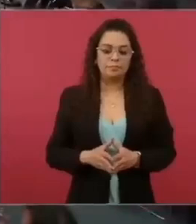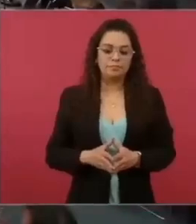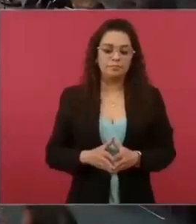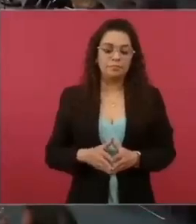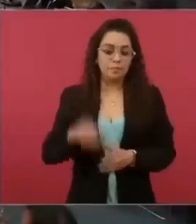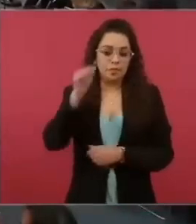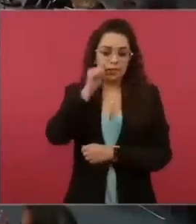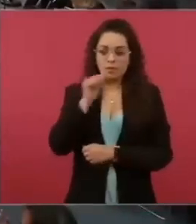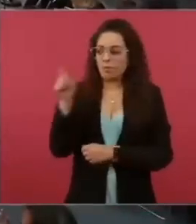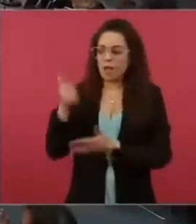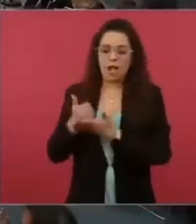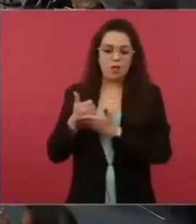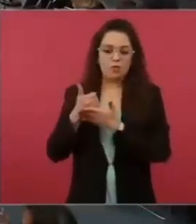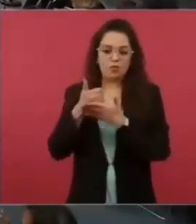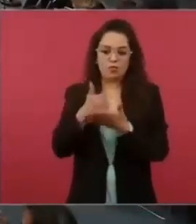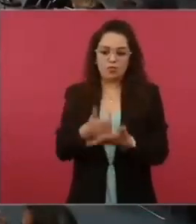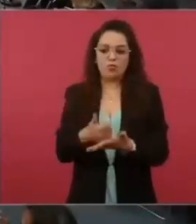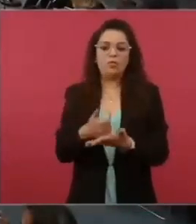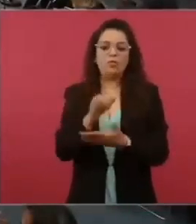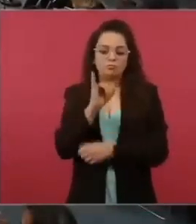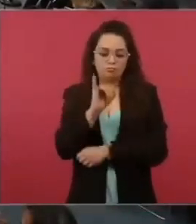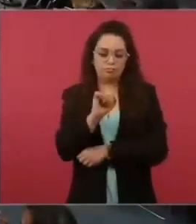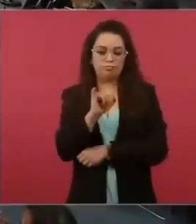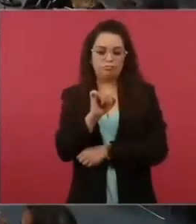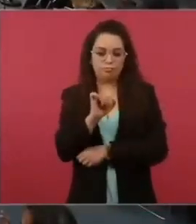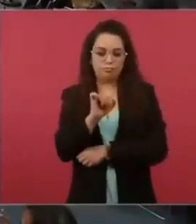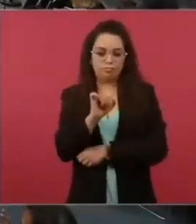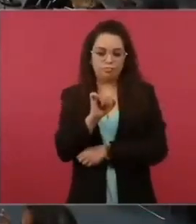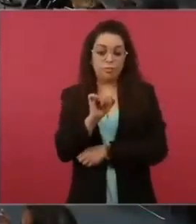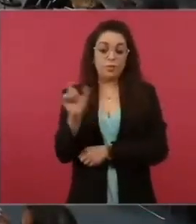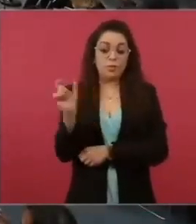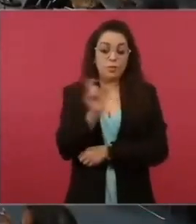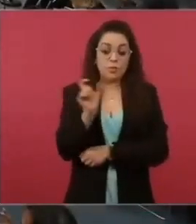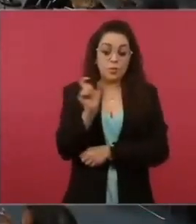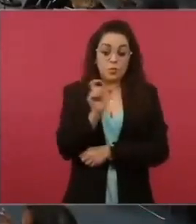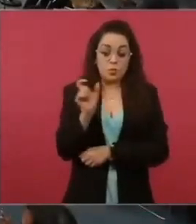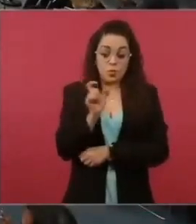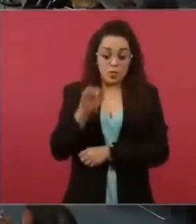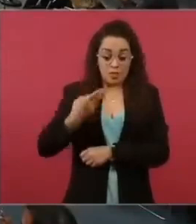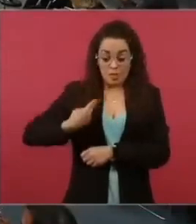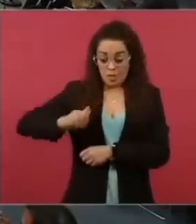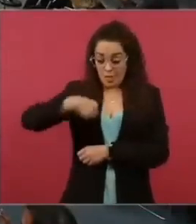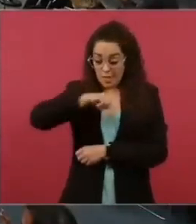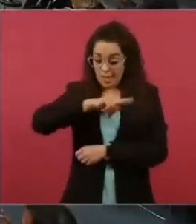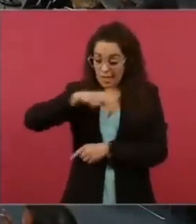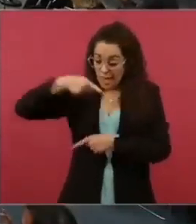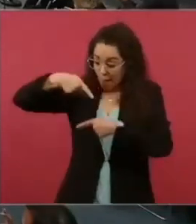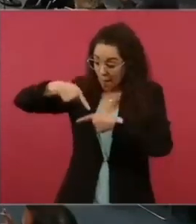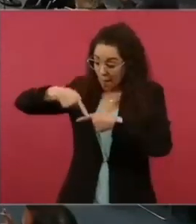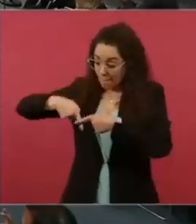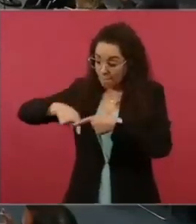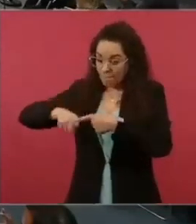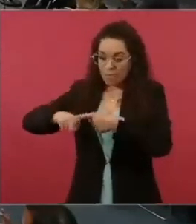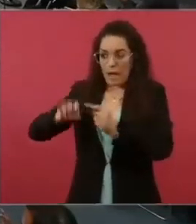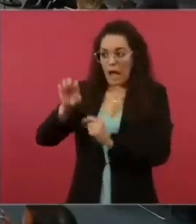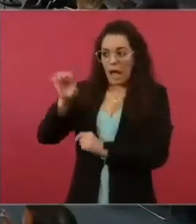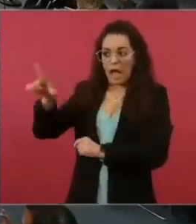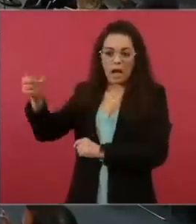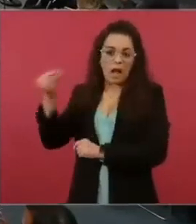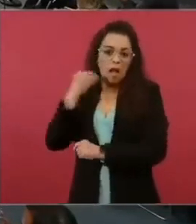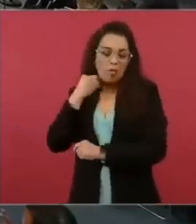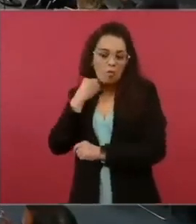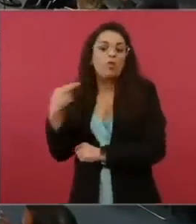Cuando empezamos, y pues él es abogado, también